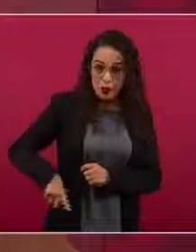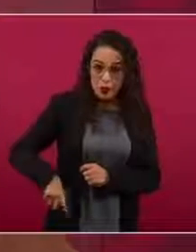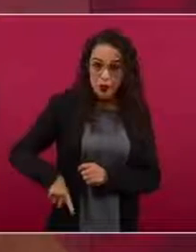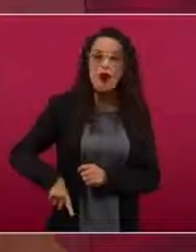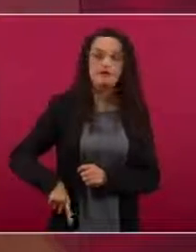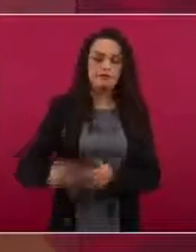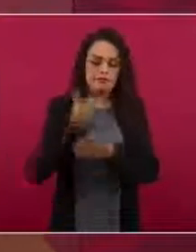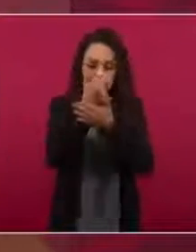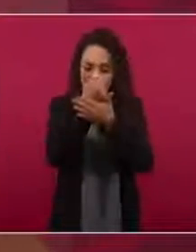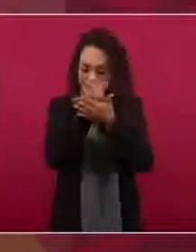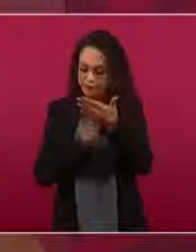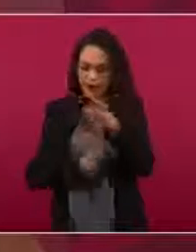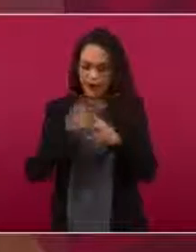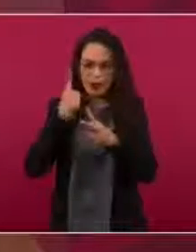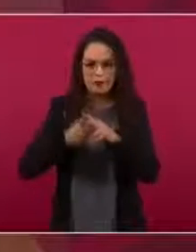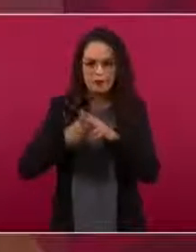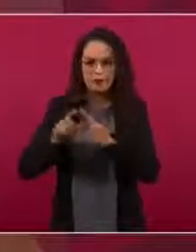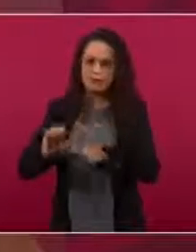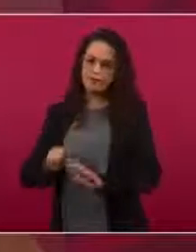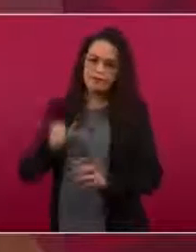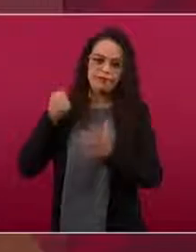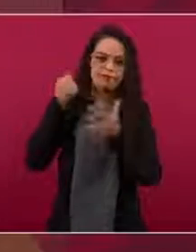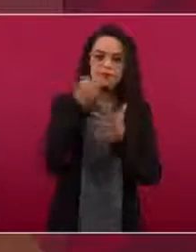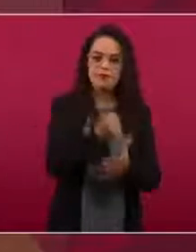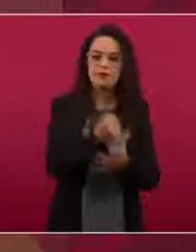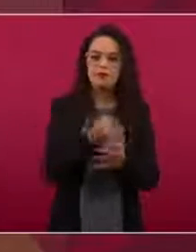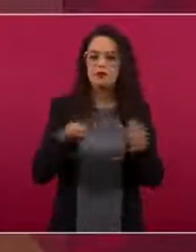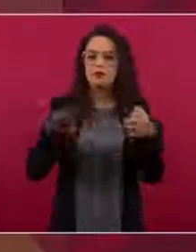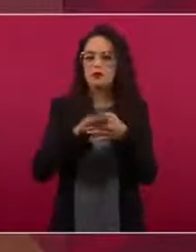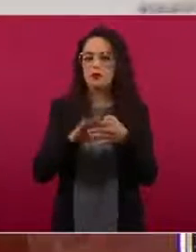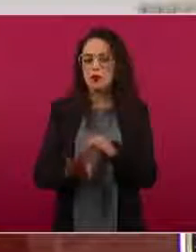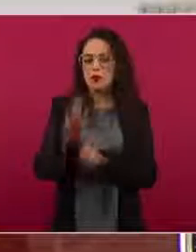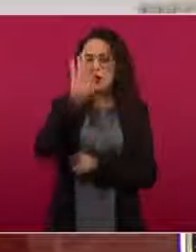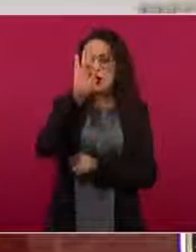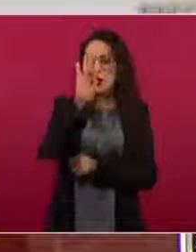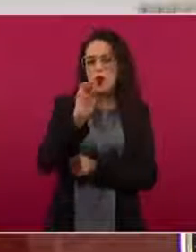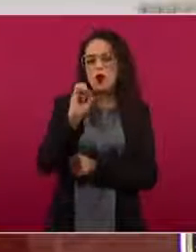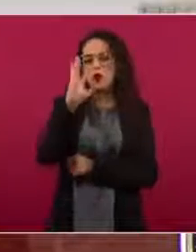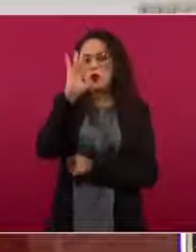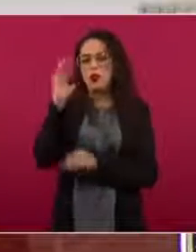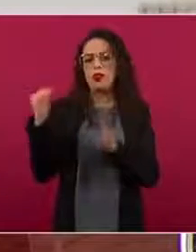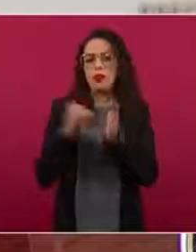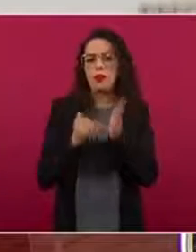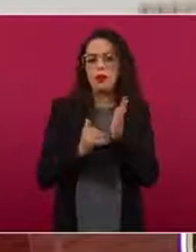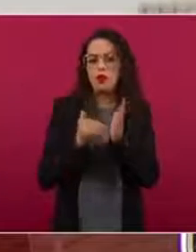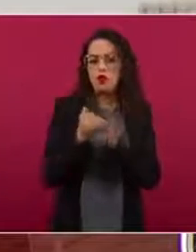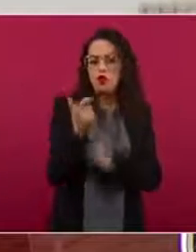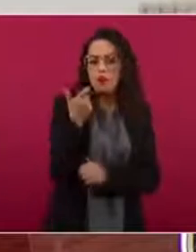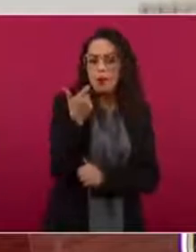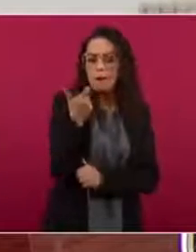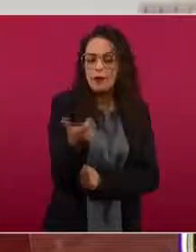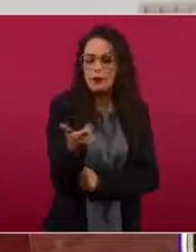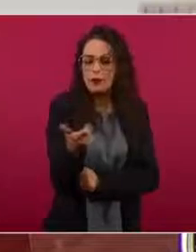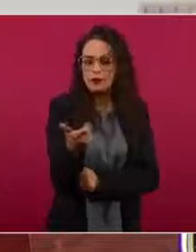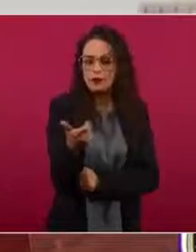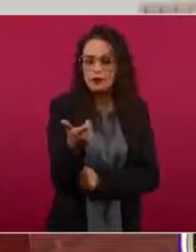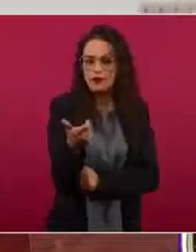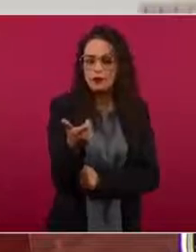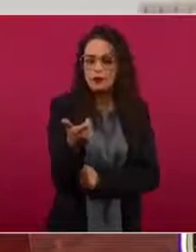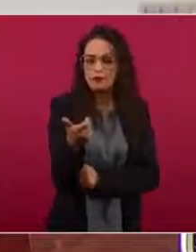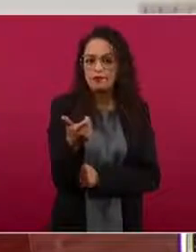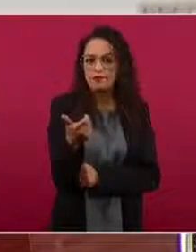como 40, 50 mil millones de pesos. Fue también un